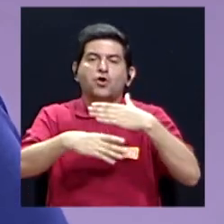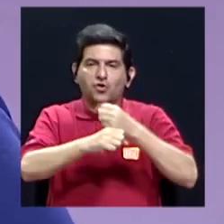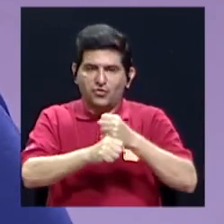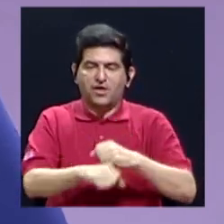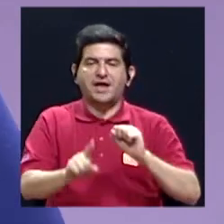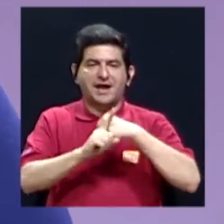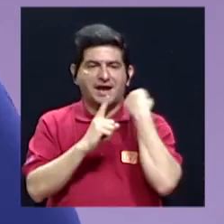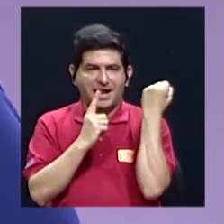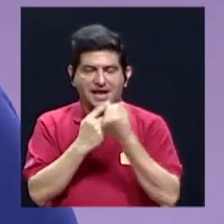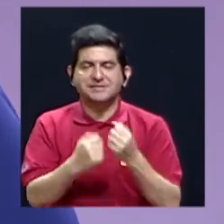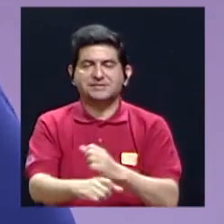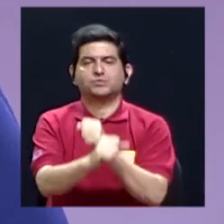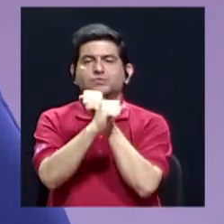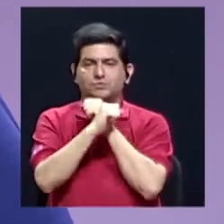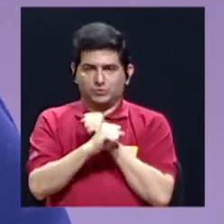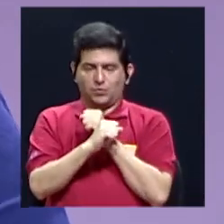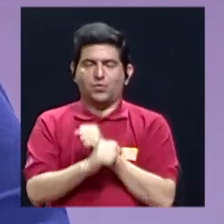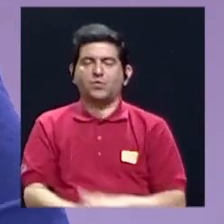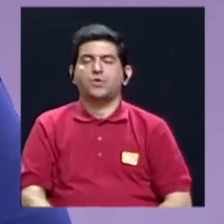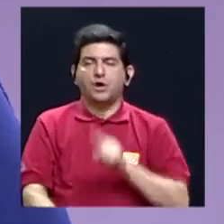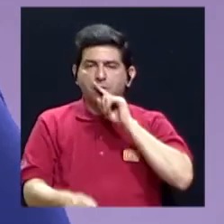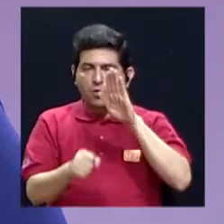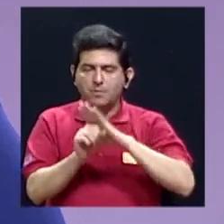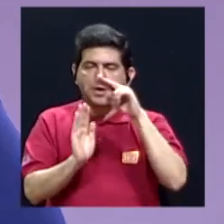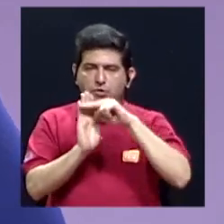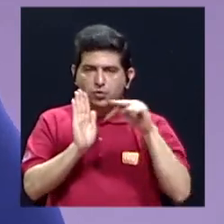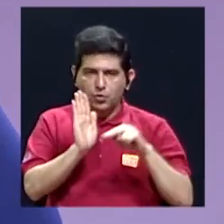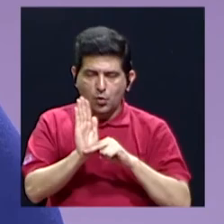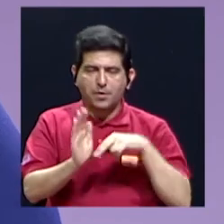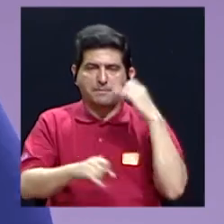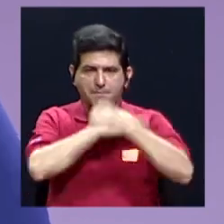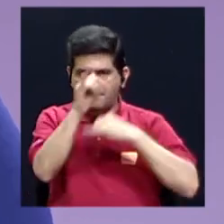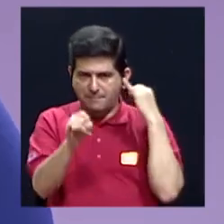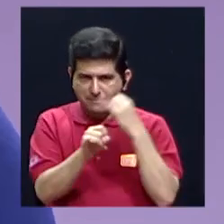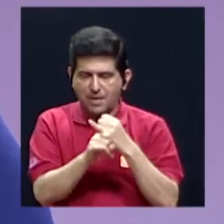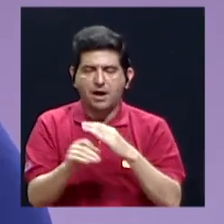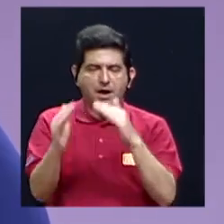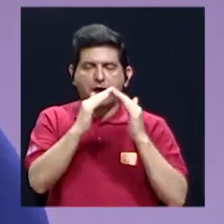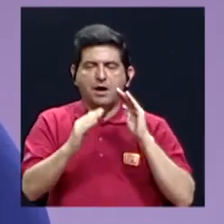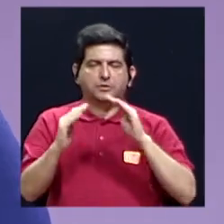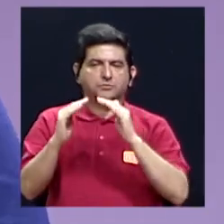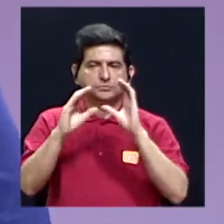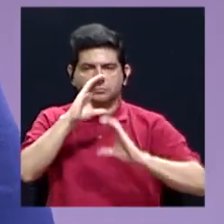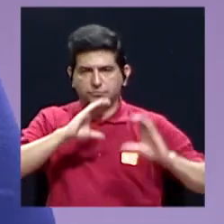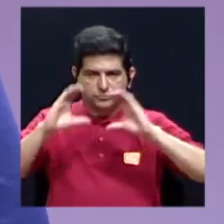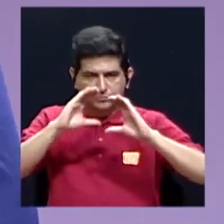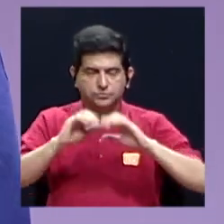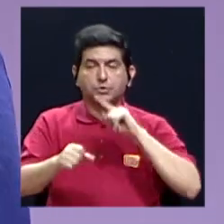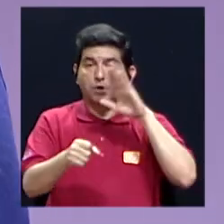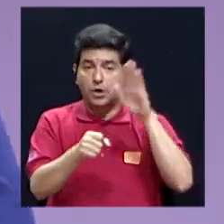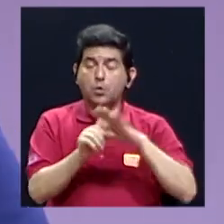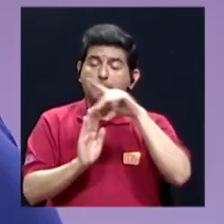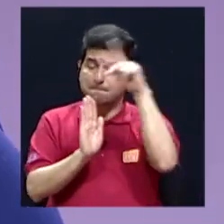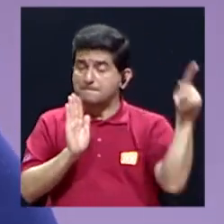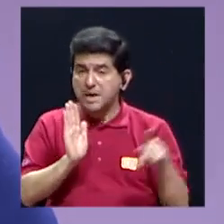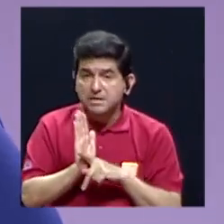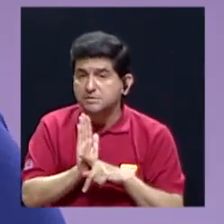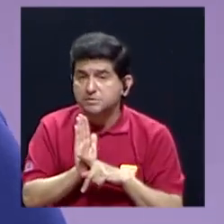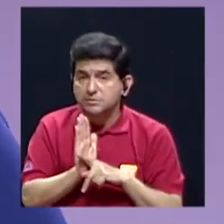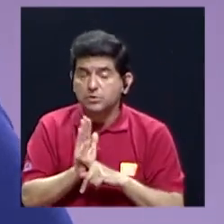hacer en condiciones seguras, siguiendo los estándares internacionales de la comunidad científica y acatando aquellos